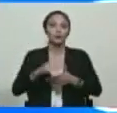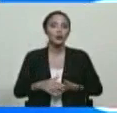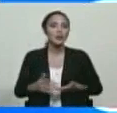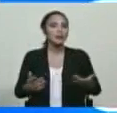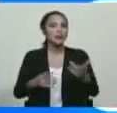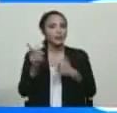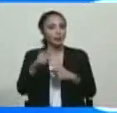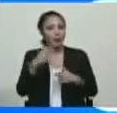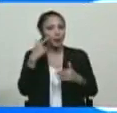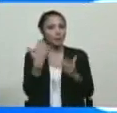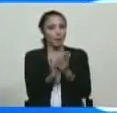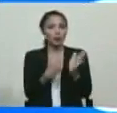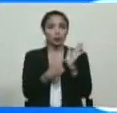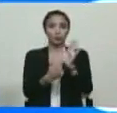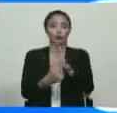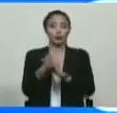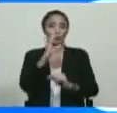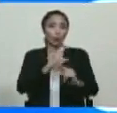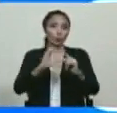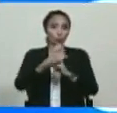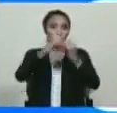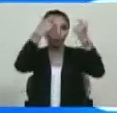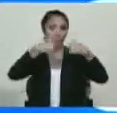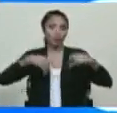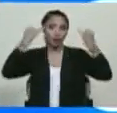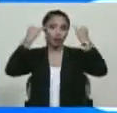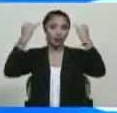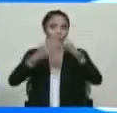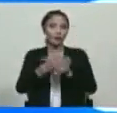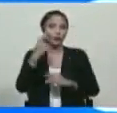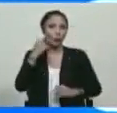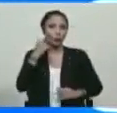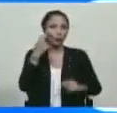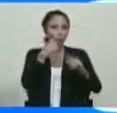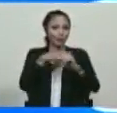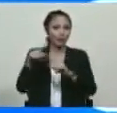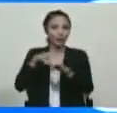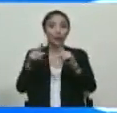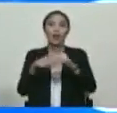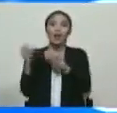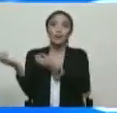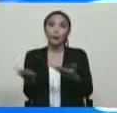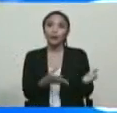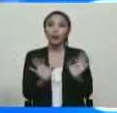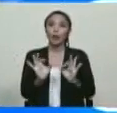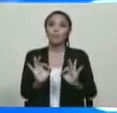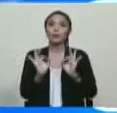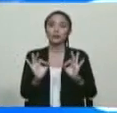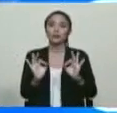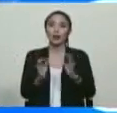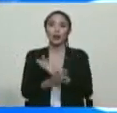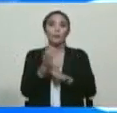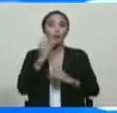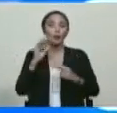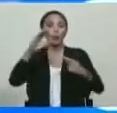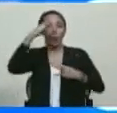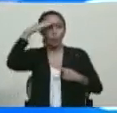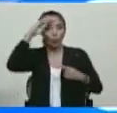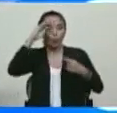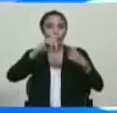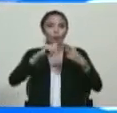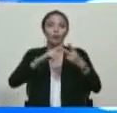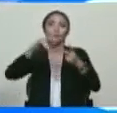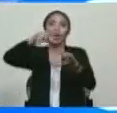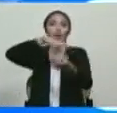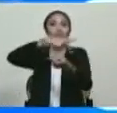también mostrando nuestra cultura megadiversa. Tenemos invitados especiales como el grupo Moncada de Cuba, hay un grupo de danza